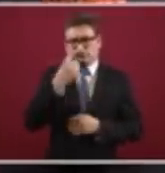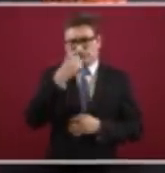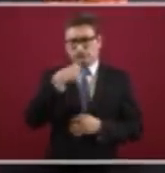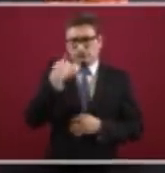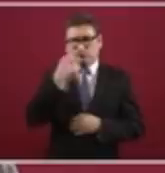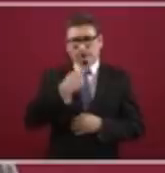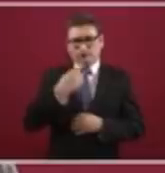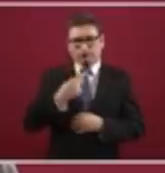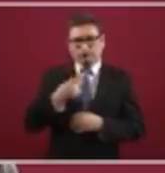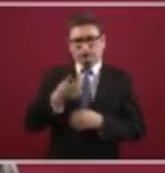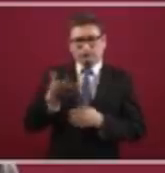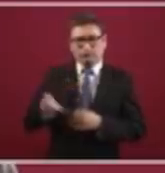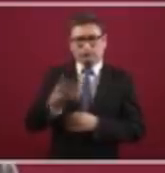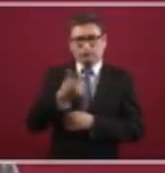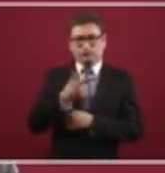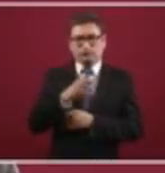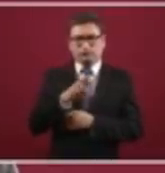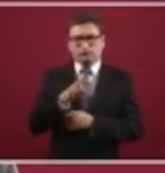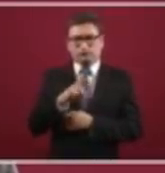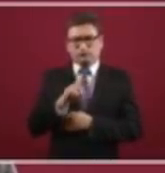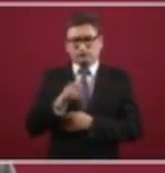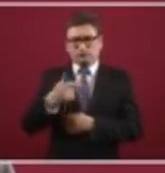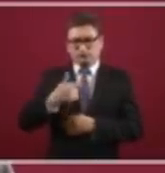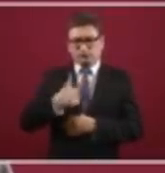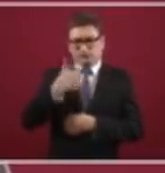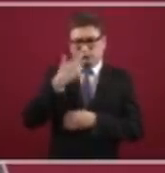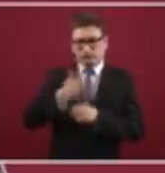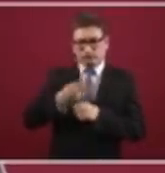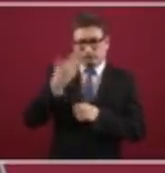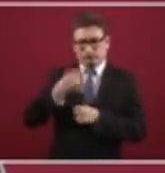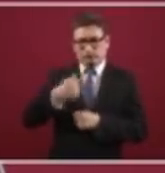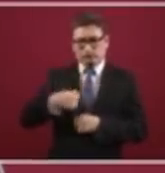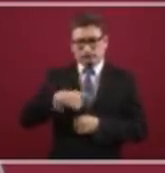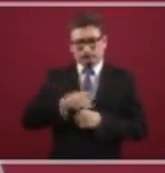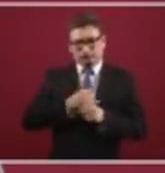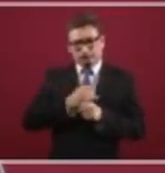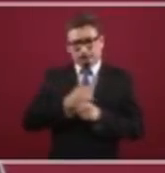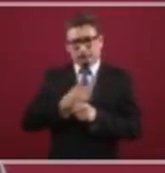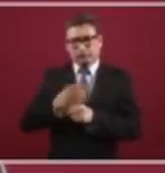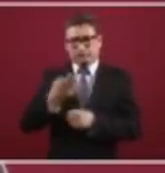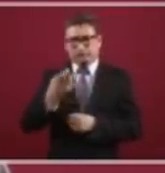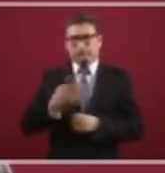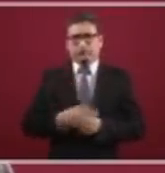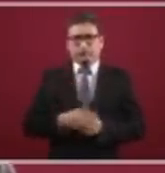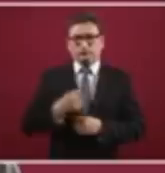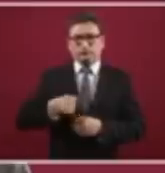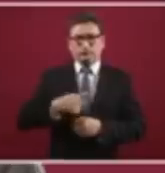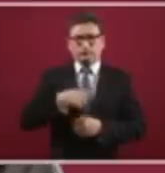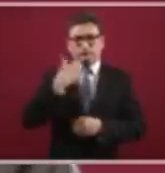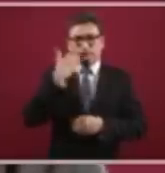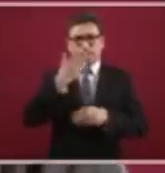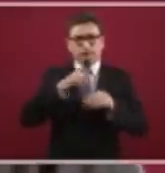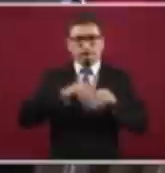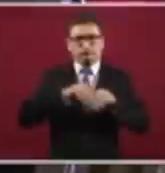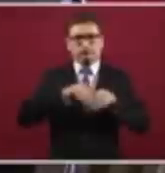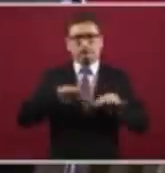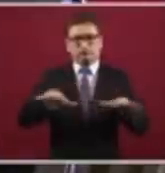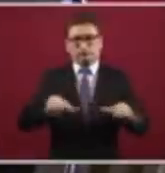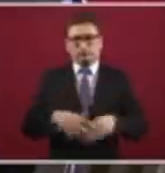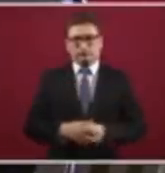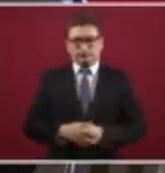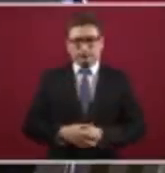nos hizo gerardo villamil el titular del sistema queremos utilizar los medios públicos de